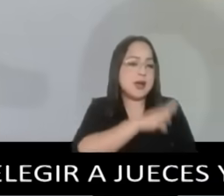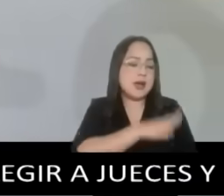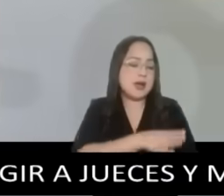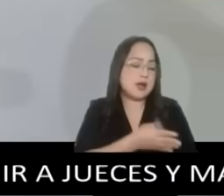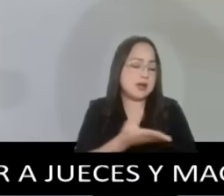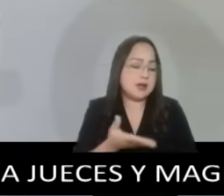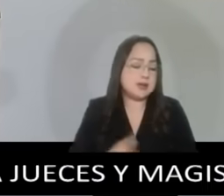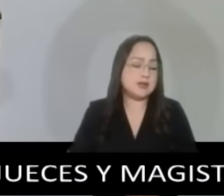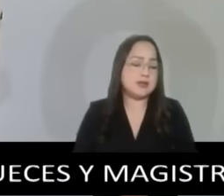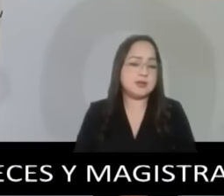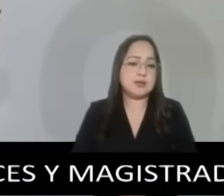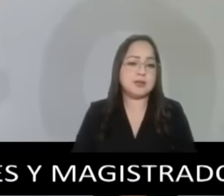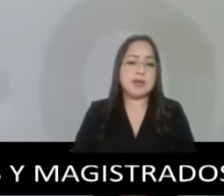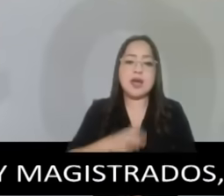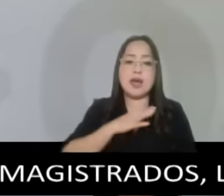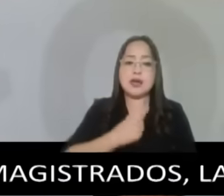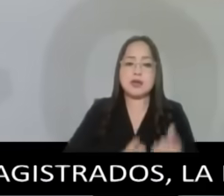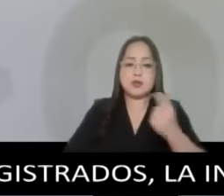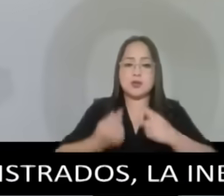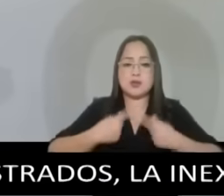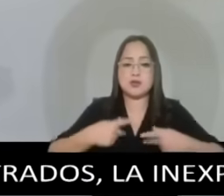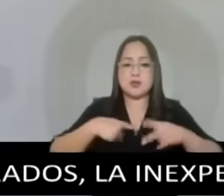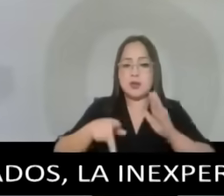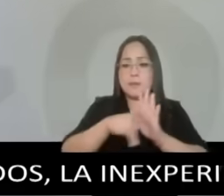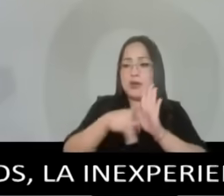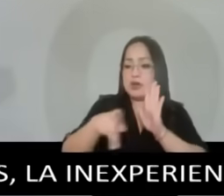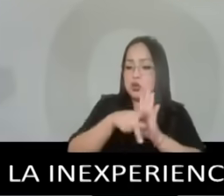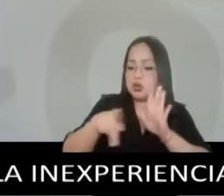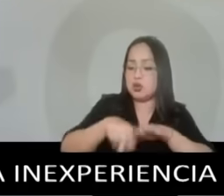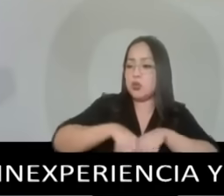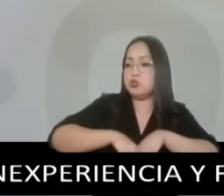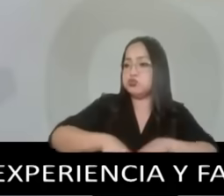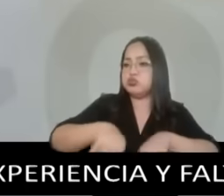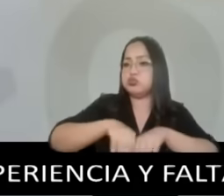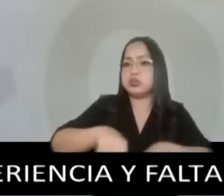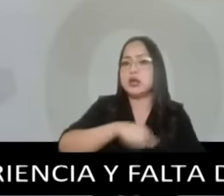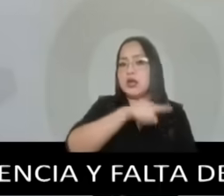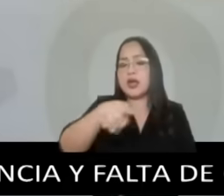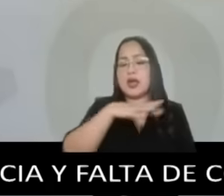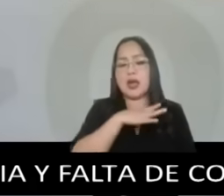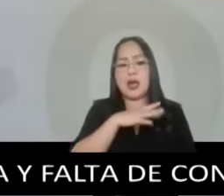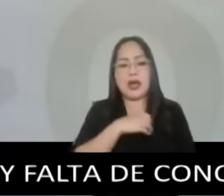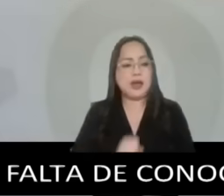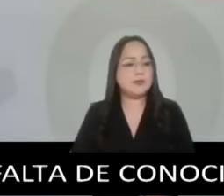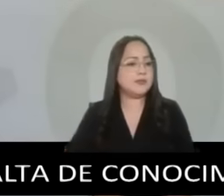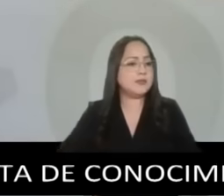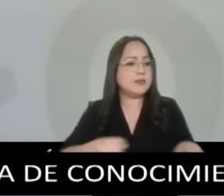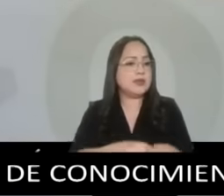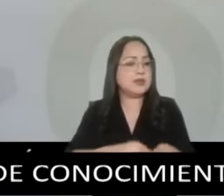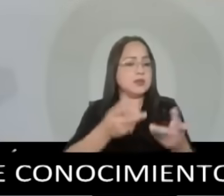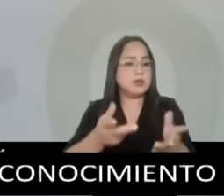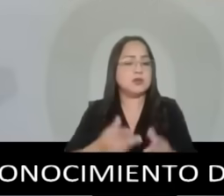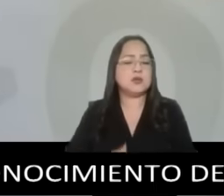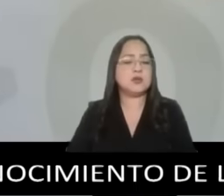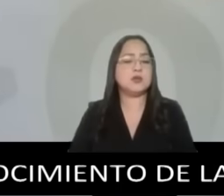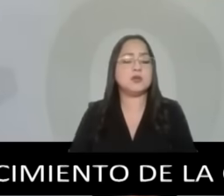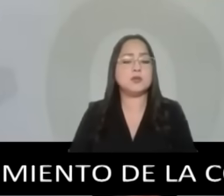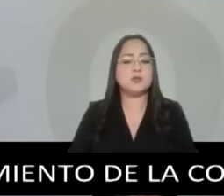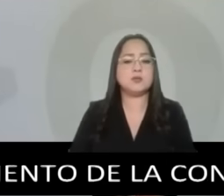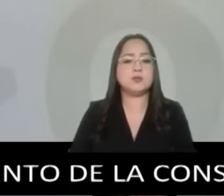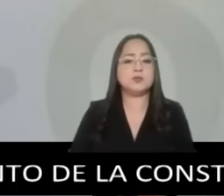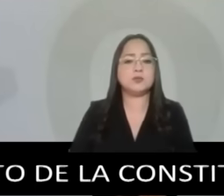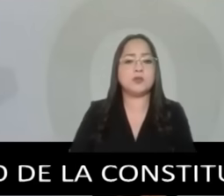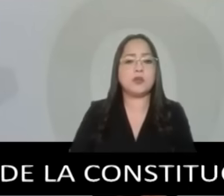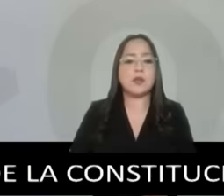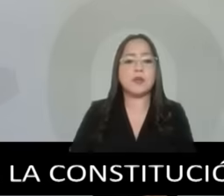En este sentido, pues Rocha arremetió en contra de periodistas, en este caso Luis Chaparro, también a Susana Oresti, quienes han cuestionado la veracidad de su viaje a los